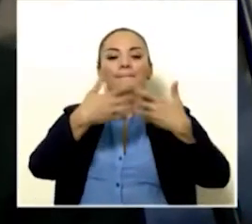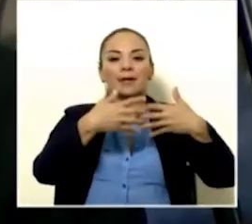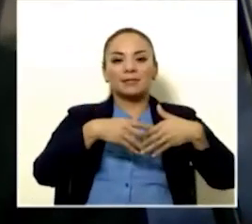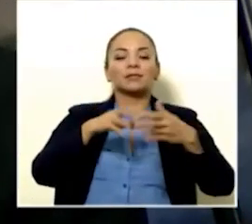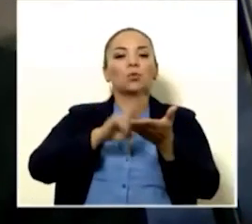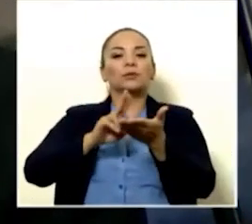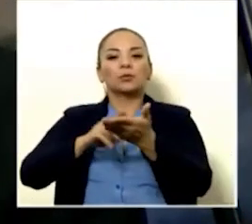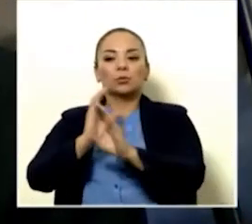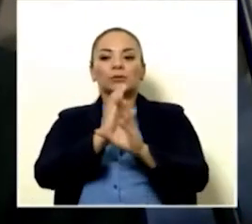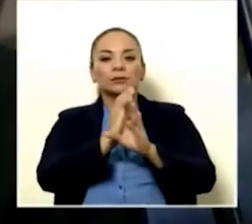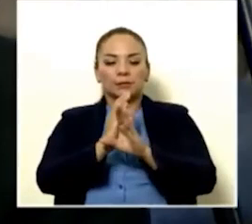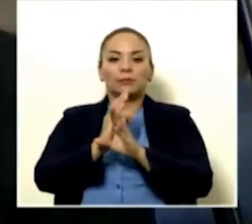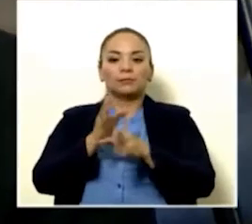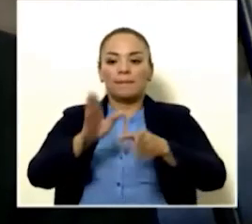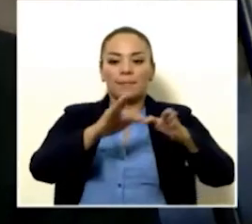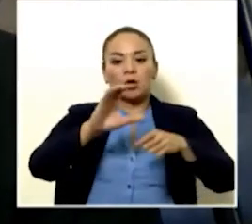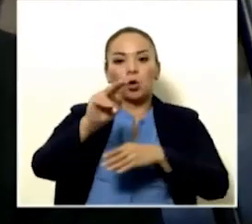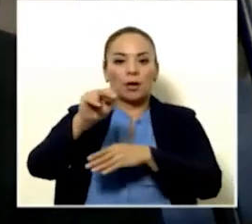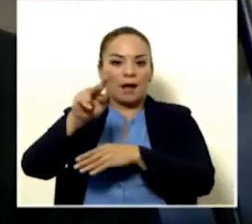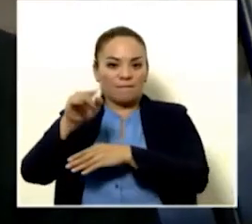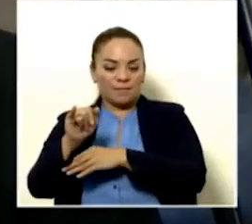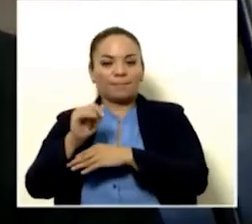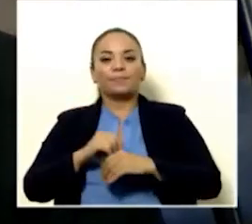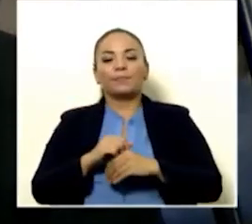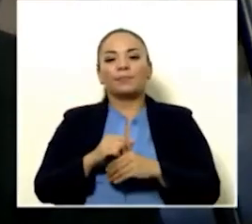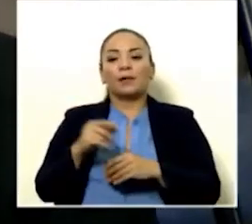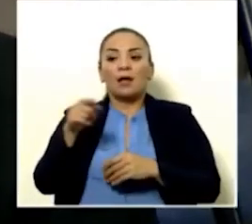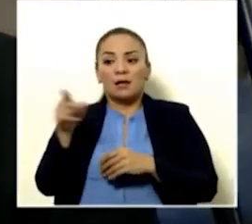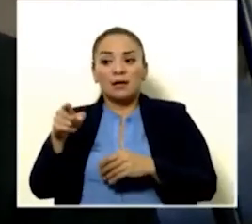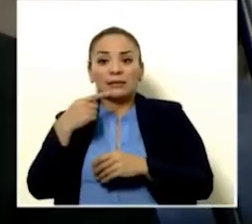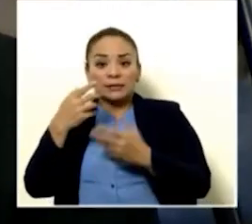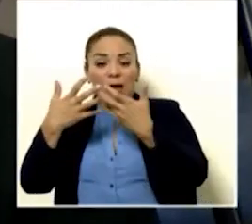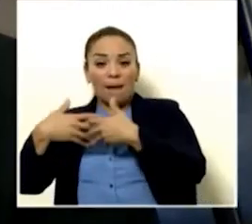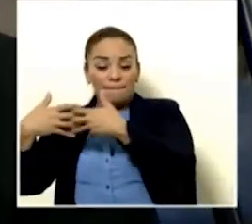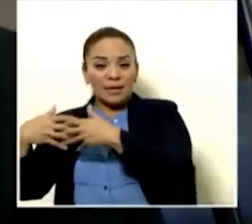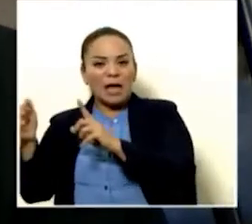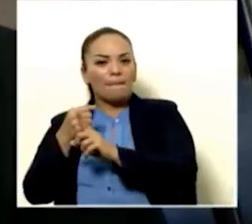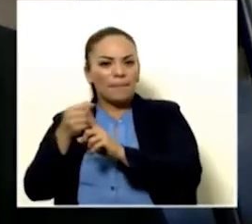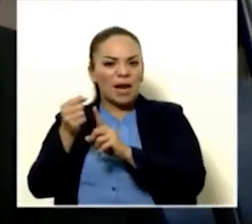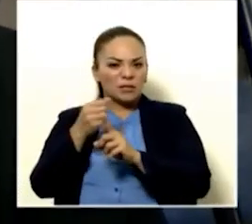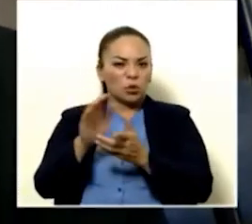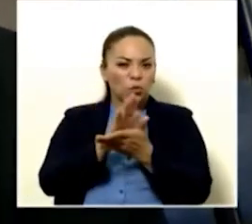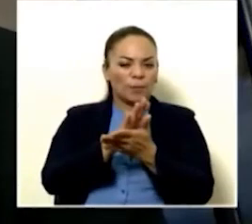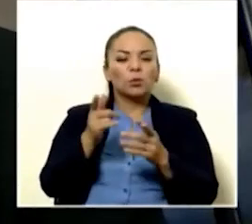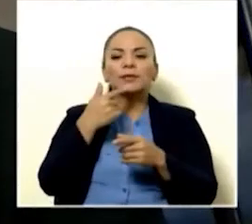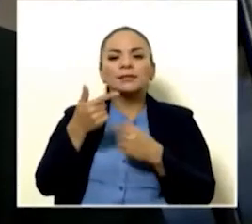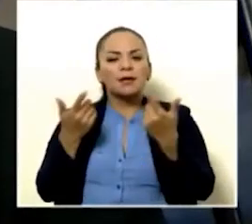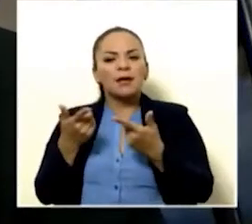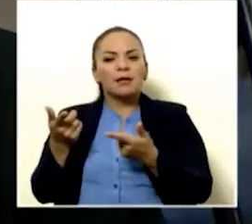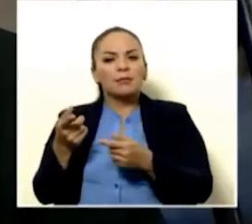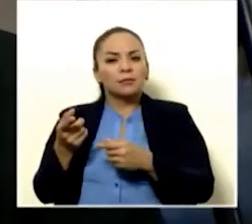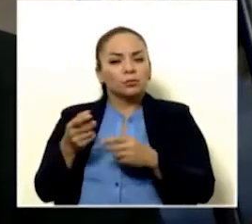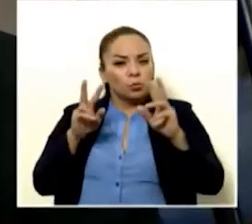de conservación vial del CONAVI y en donde indican o están aduciendo dentro de los motivos de apelación que ellos se